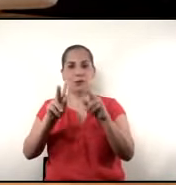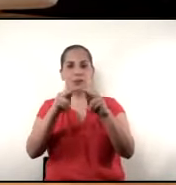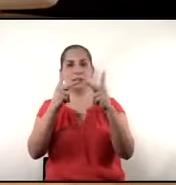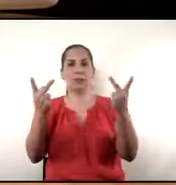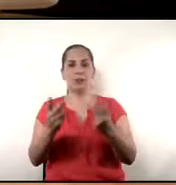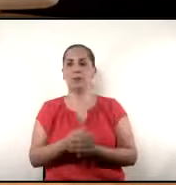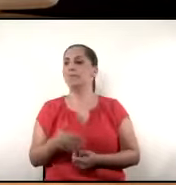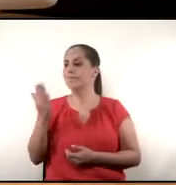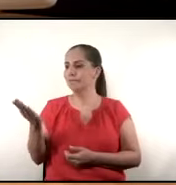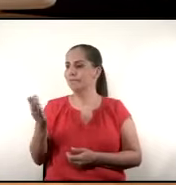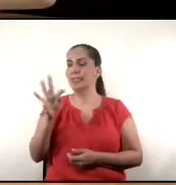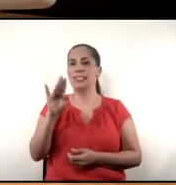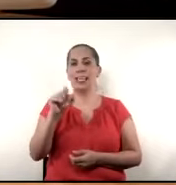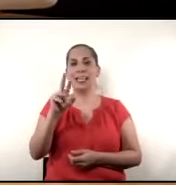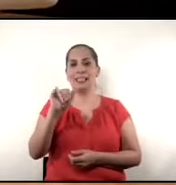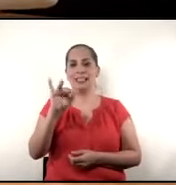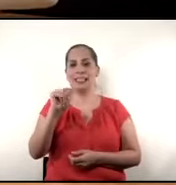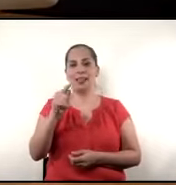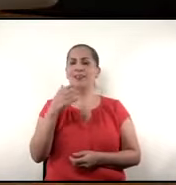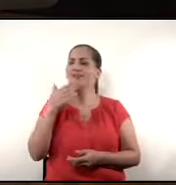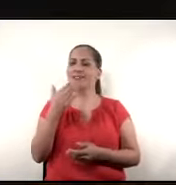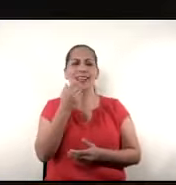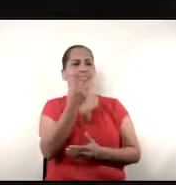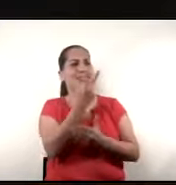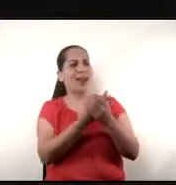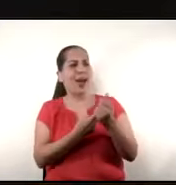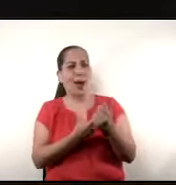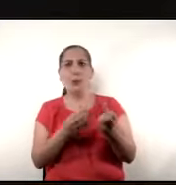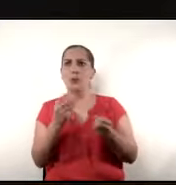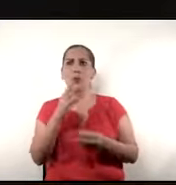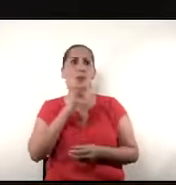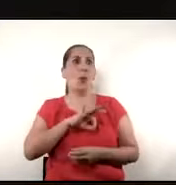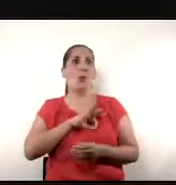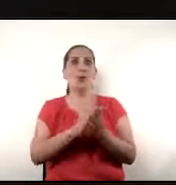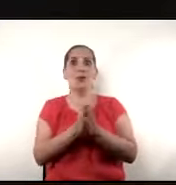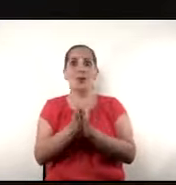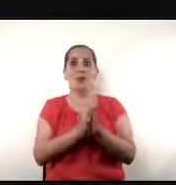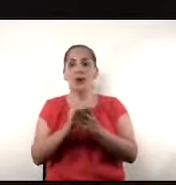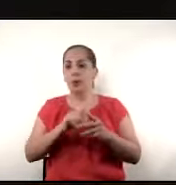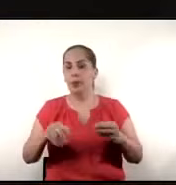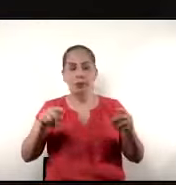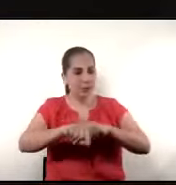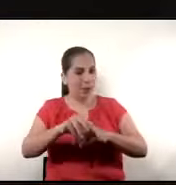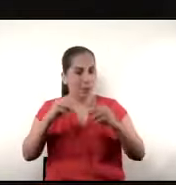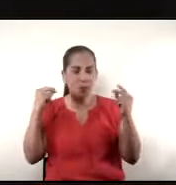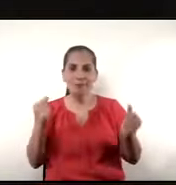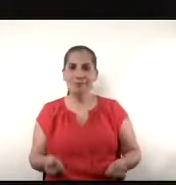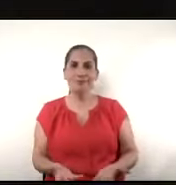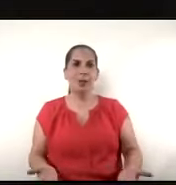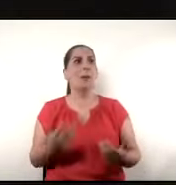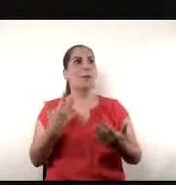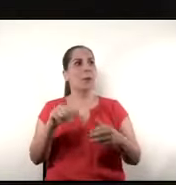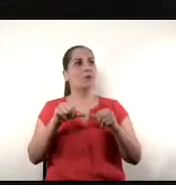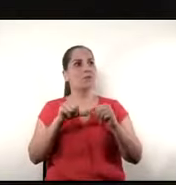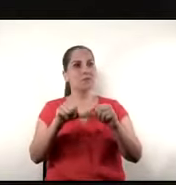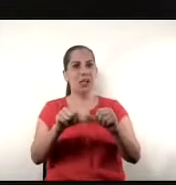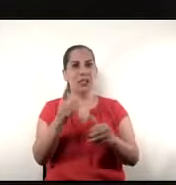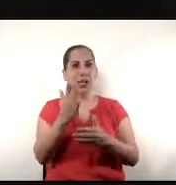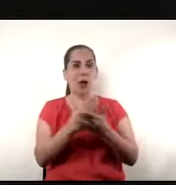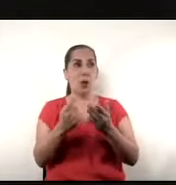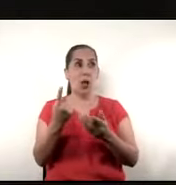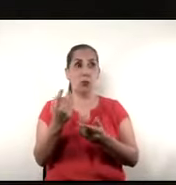Teresita. Muchas gracias a ambos, de verdad fue bastante provechoso, se nos fue volando el tiempo, pero todavía seguimos con algunas consultas, don